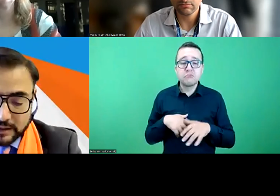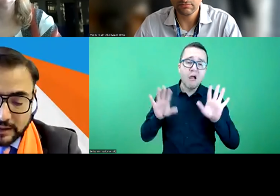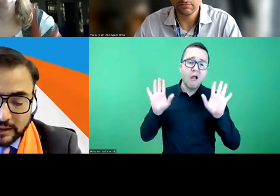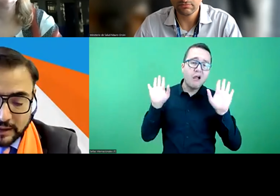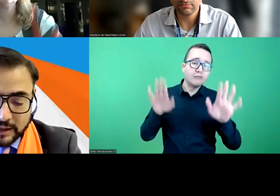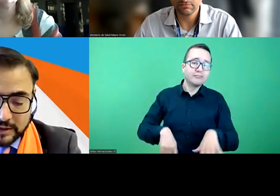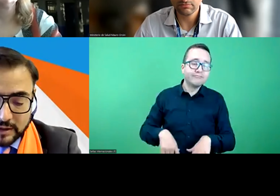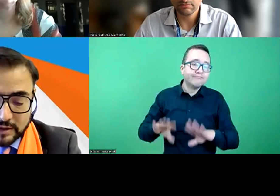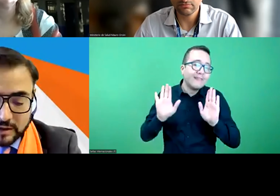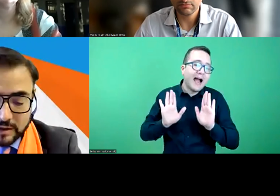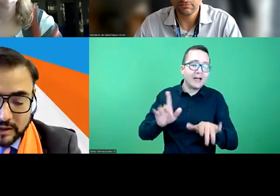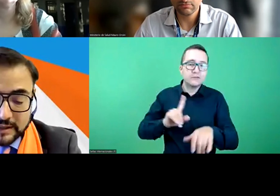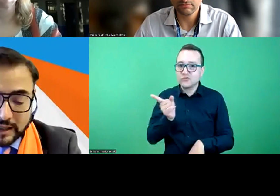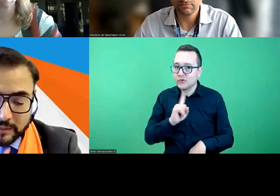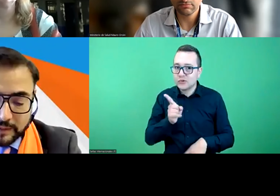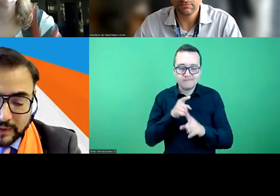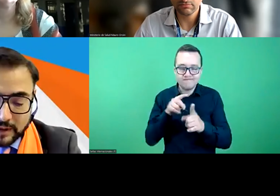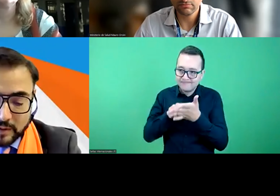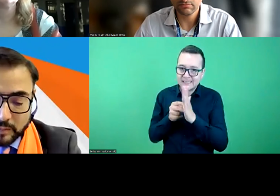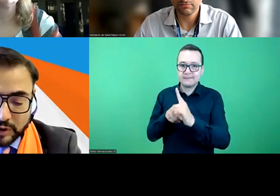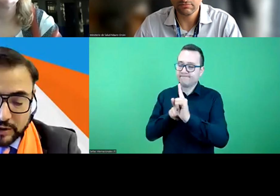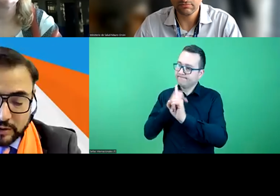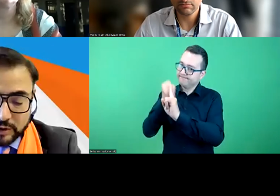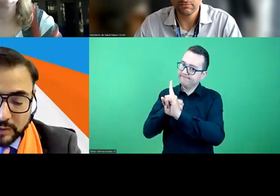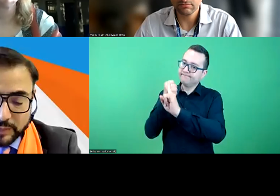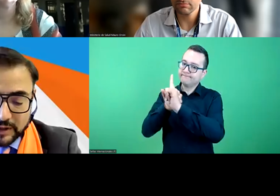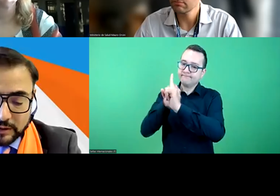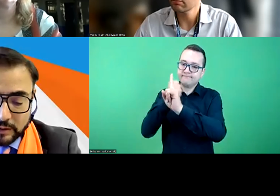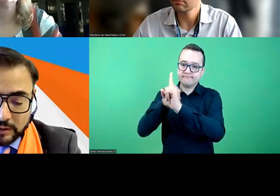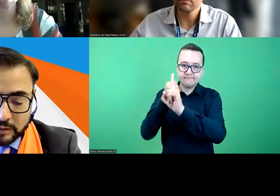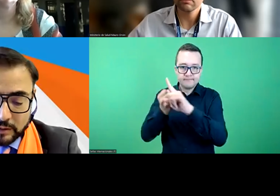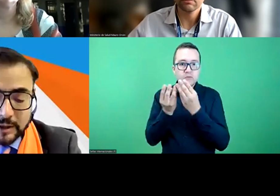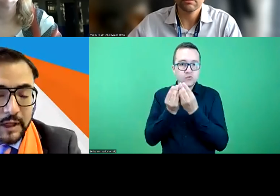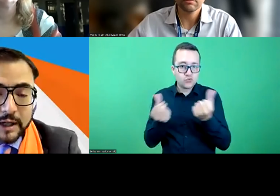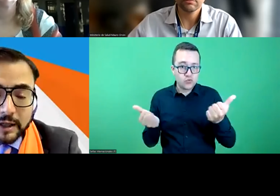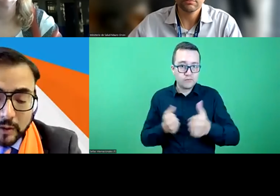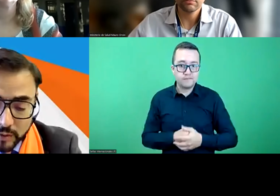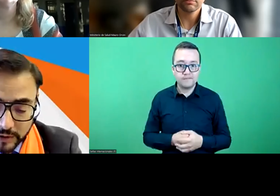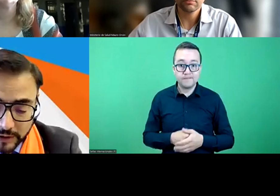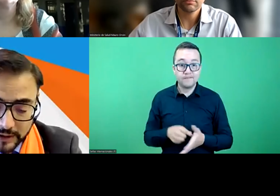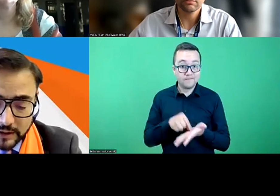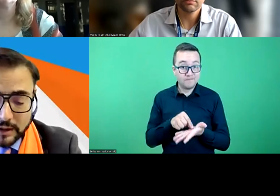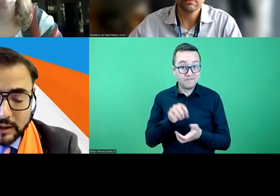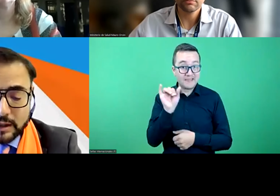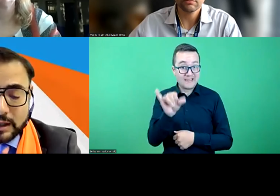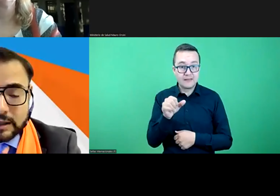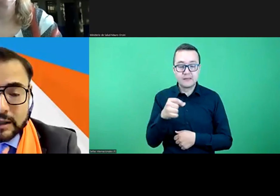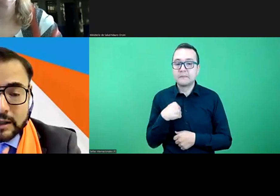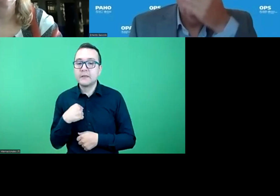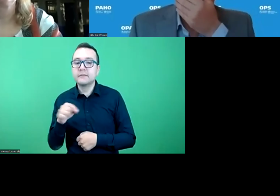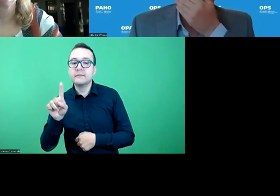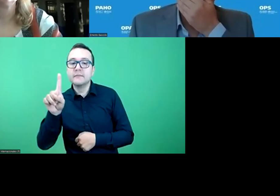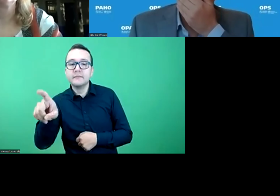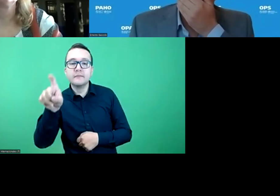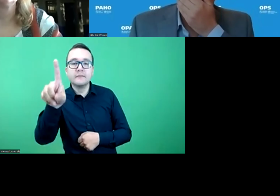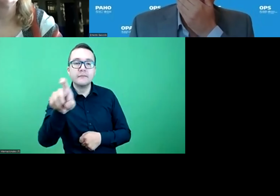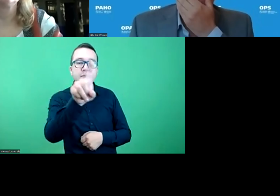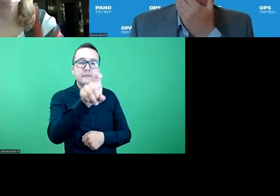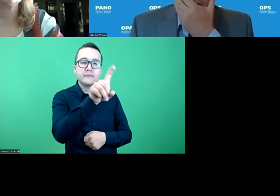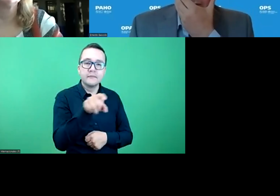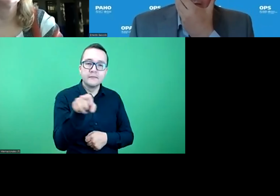vías. Es clave. Por ello, yo me permito interpelar a cada uno de ustedes a que